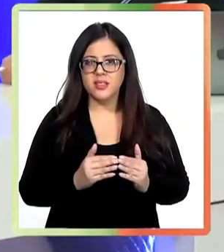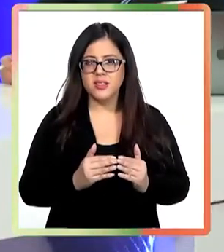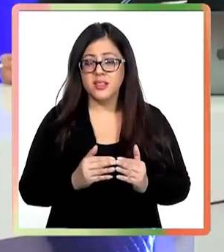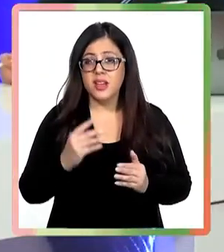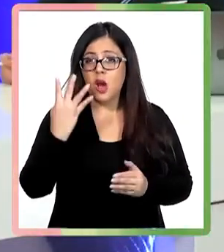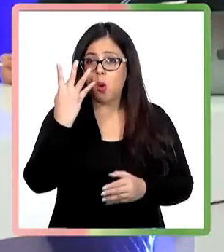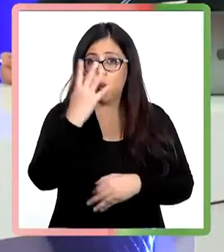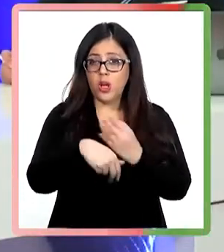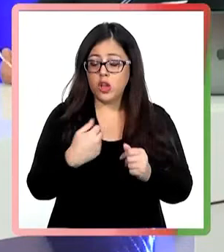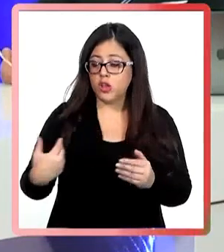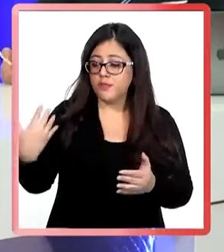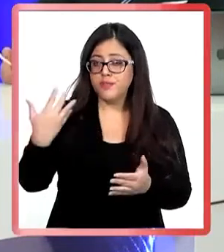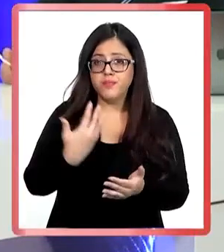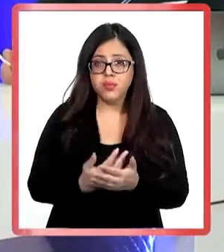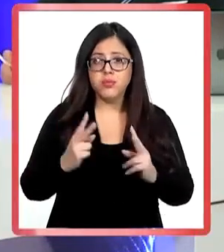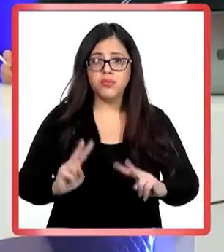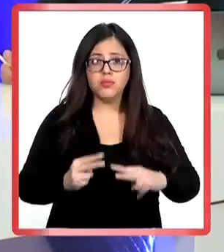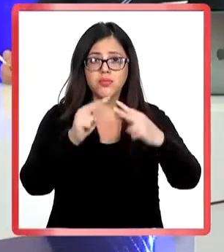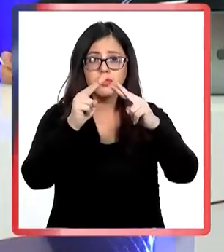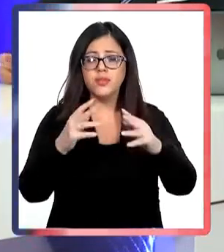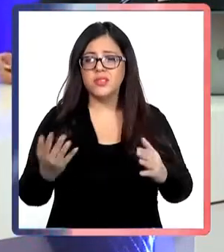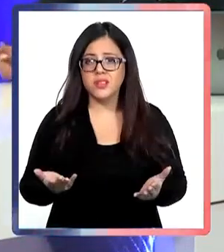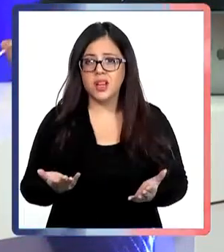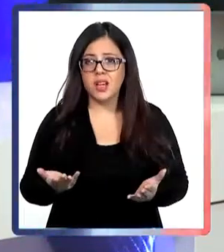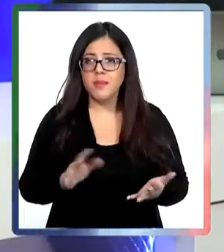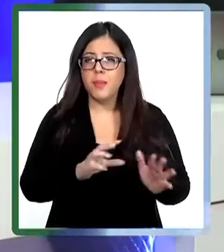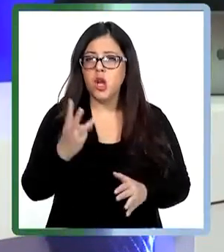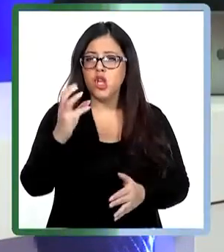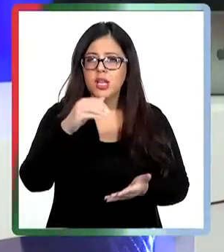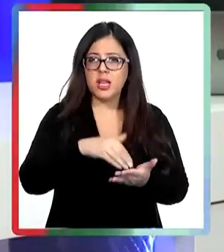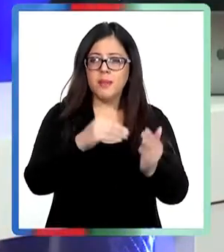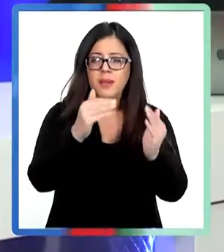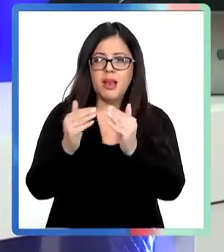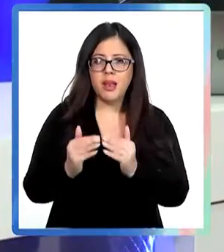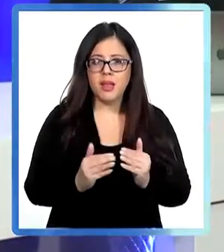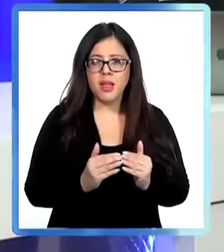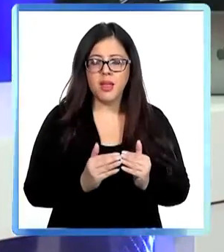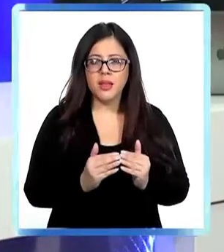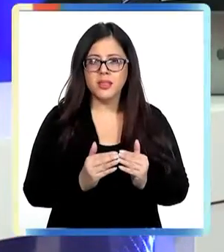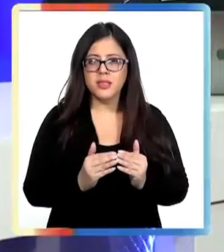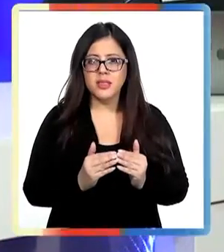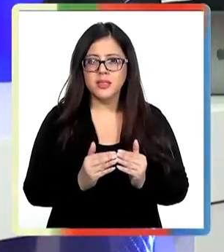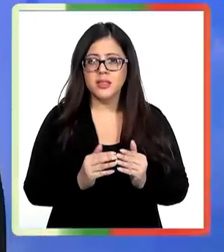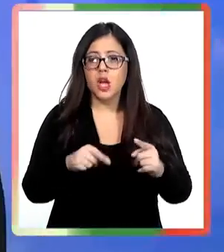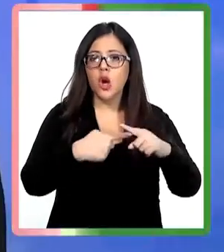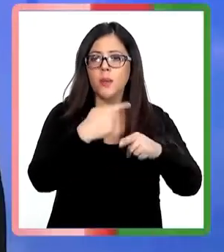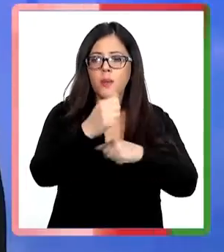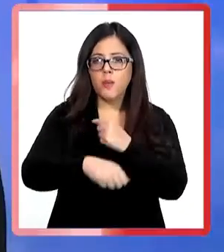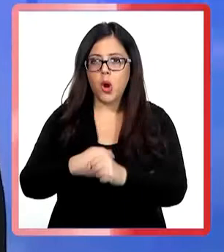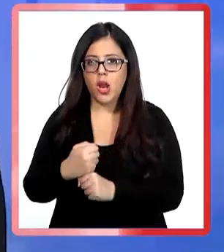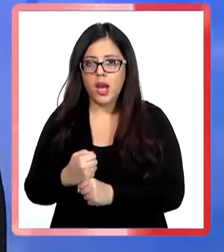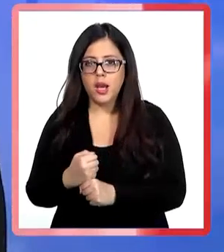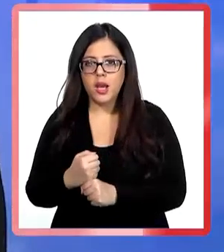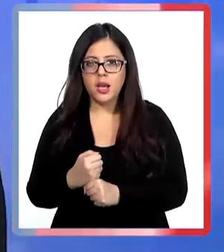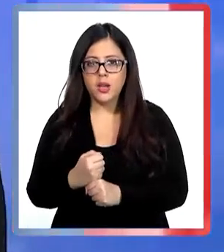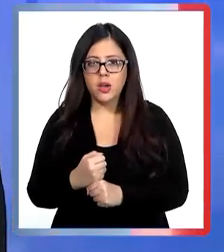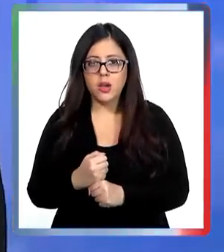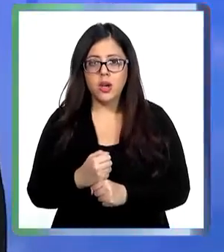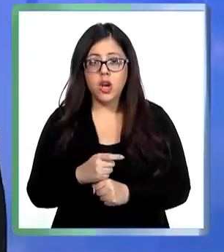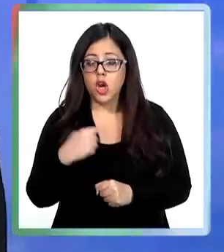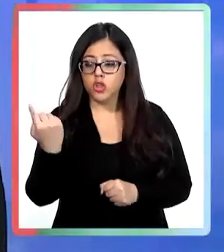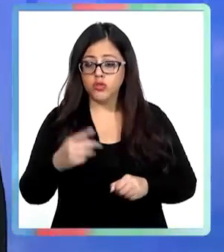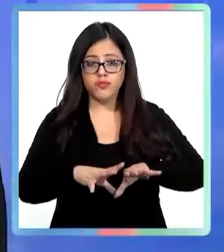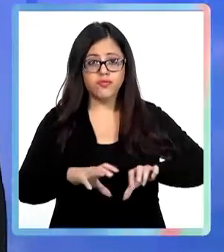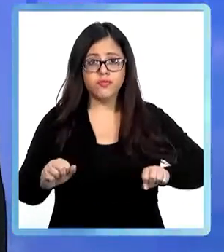los últimos 4 años se construyeron aproximadamente 30.000 viviendas al año. Nosotros lo que nos